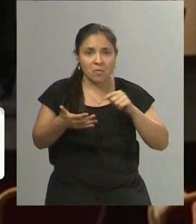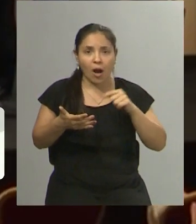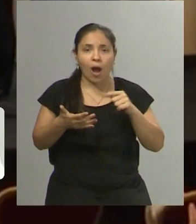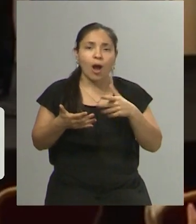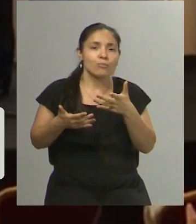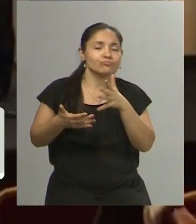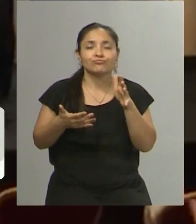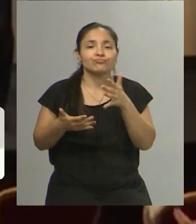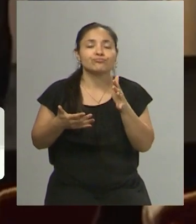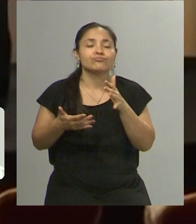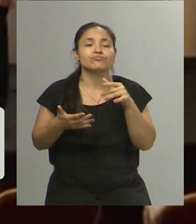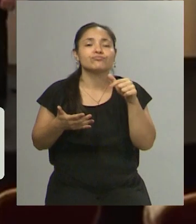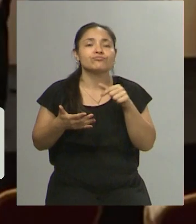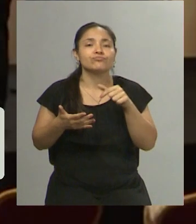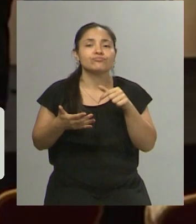relativamente